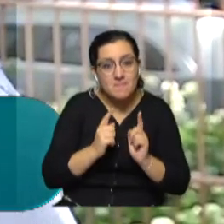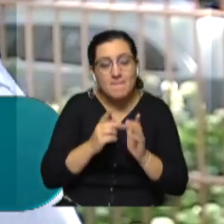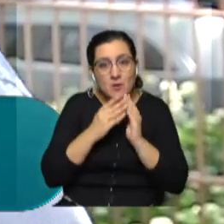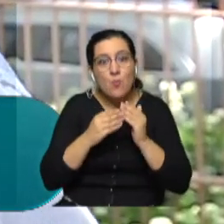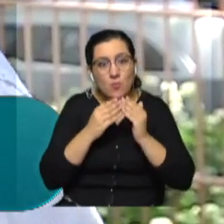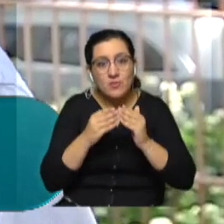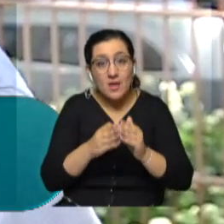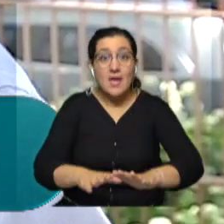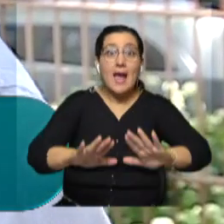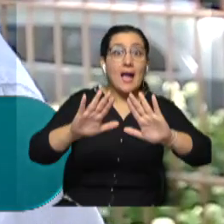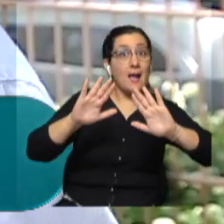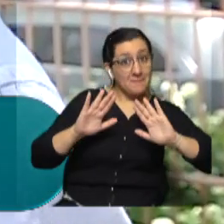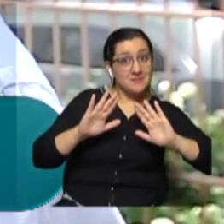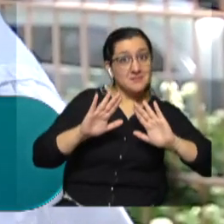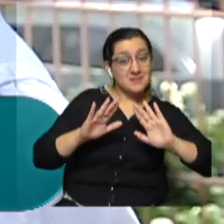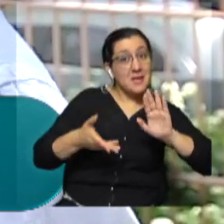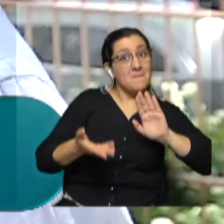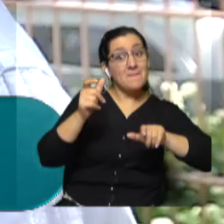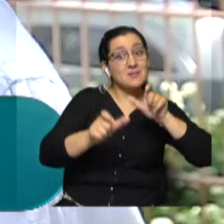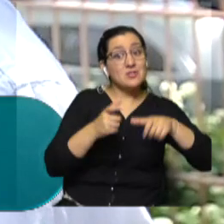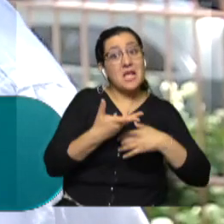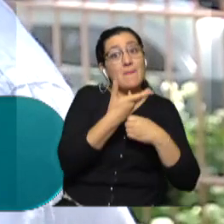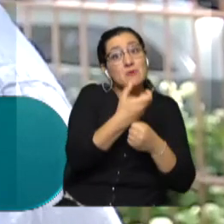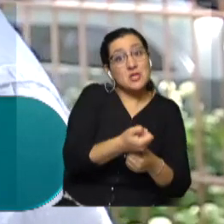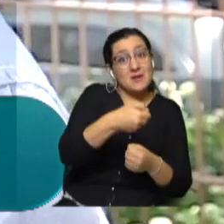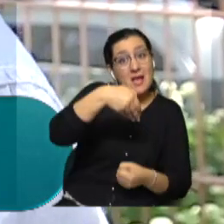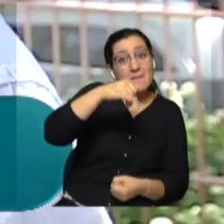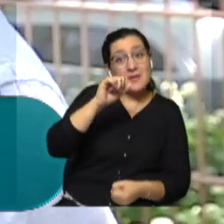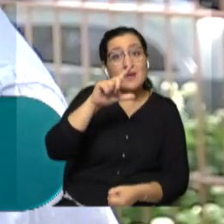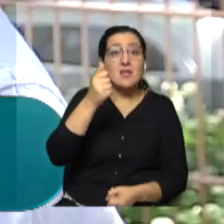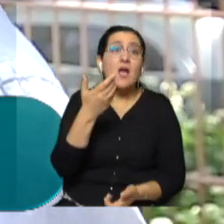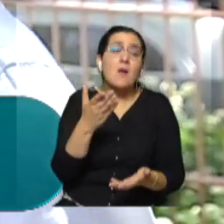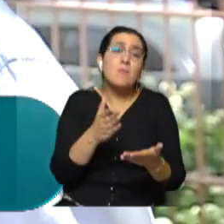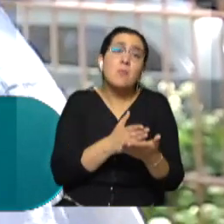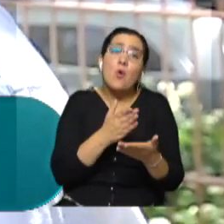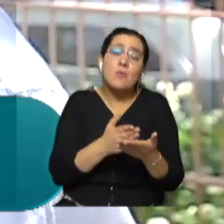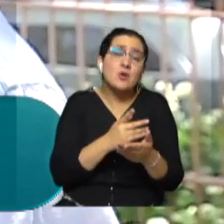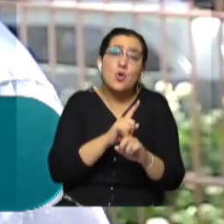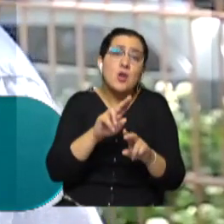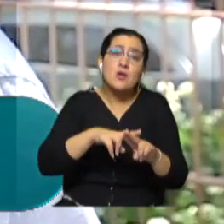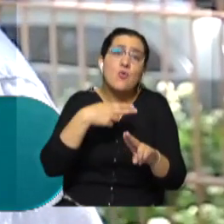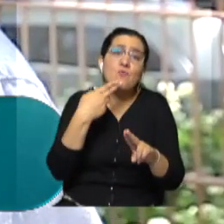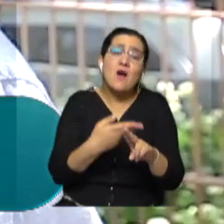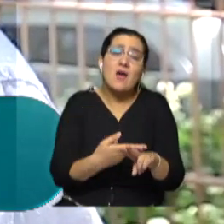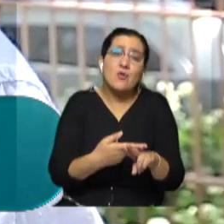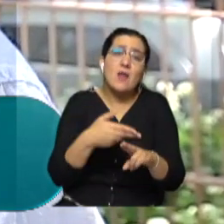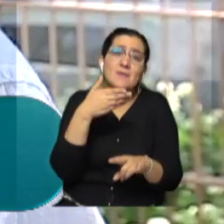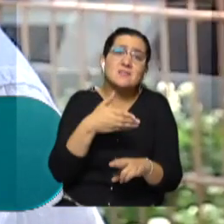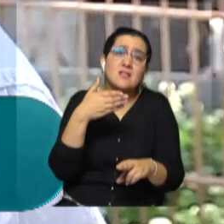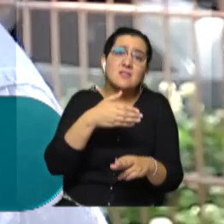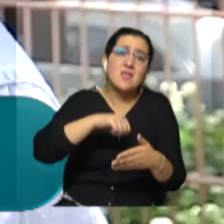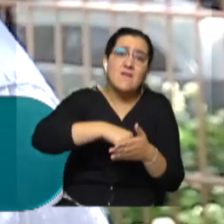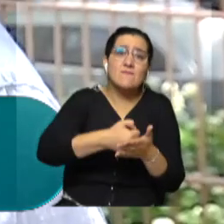línea, capaz que hubiera generado un efecto de consideración hacia Milei, de alguien que no le habían renovado